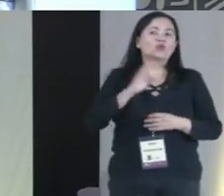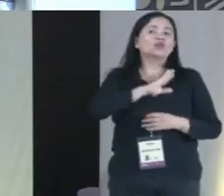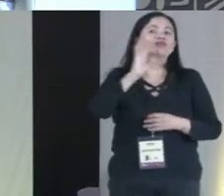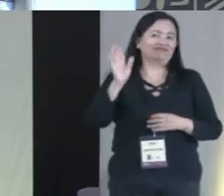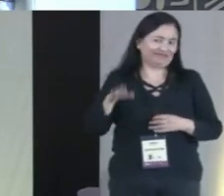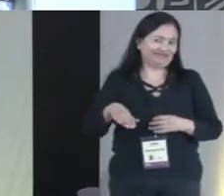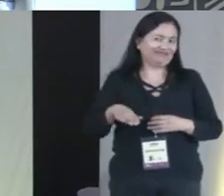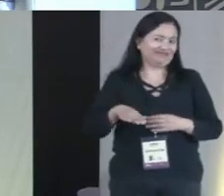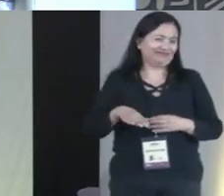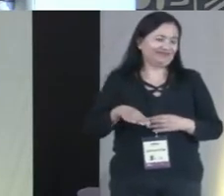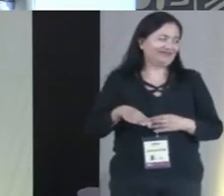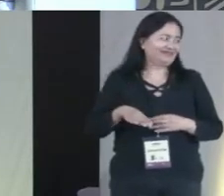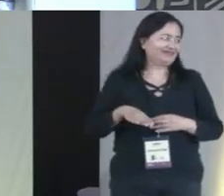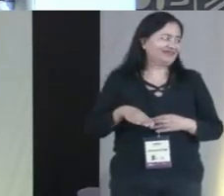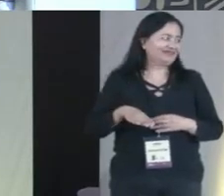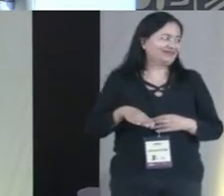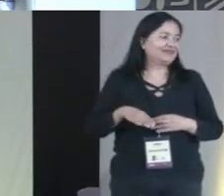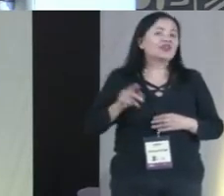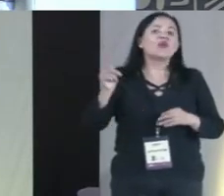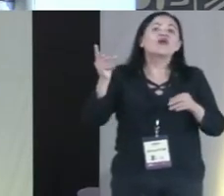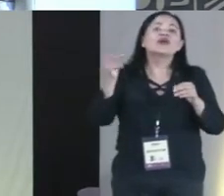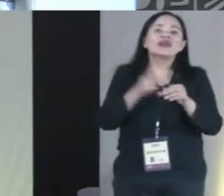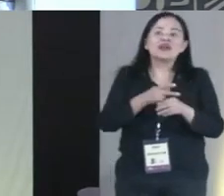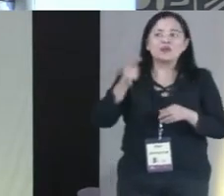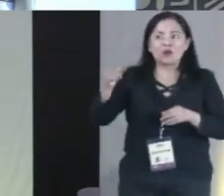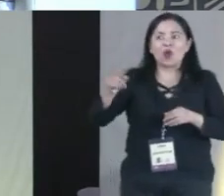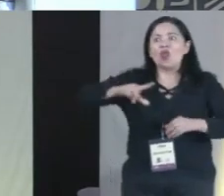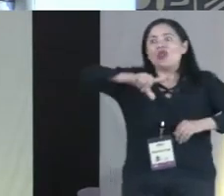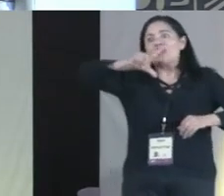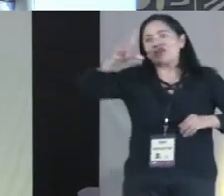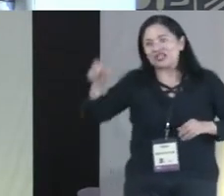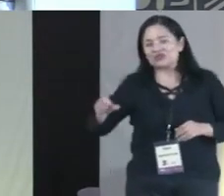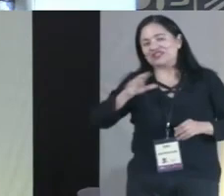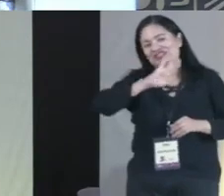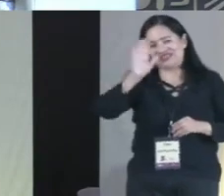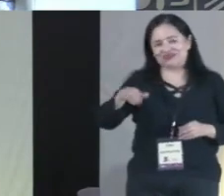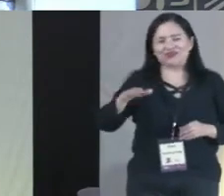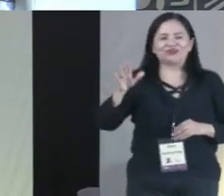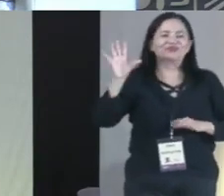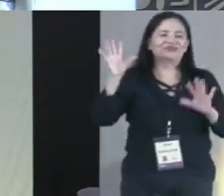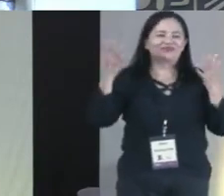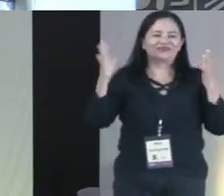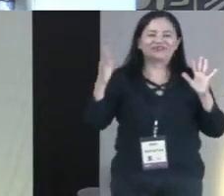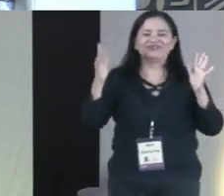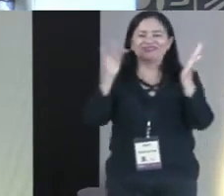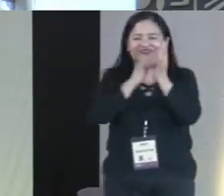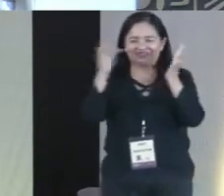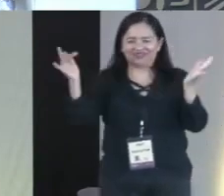Entérense de lo que le pasó después de que se murió. Gracias.